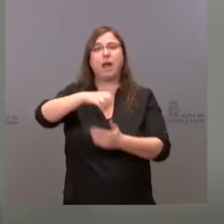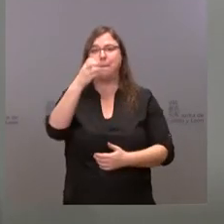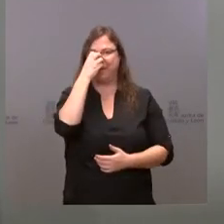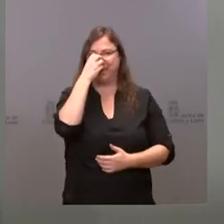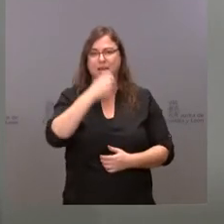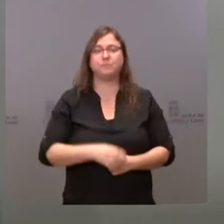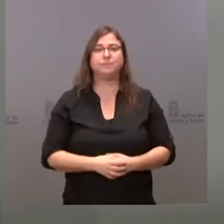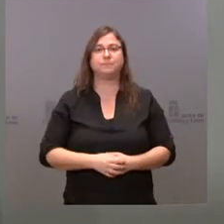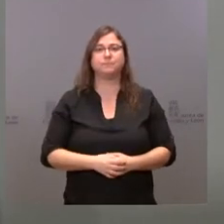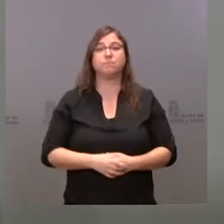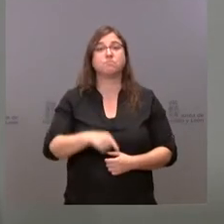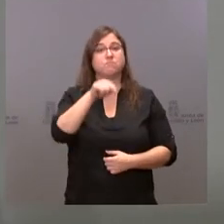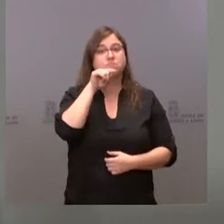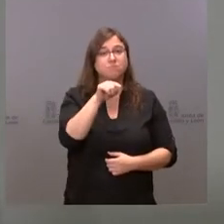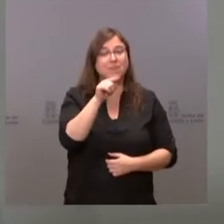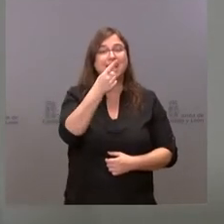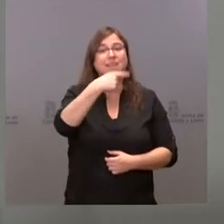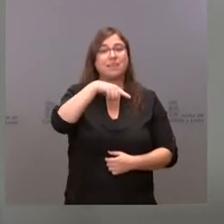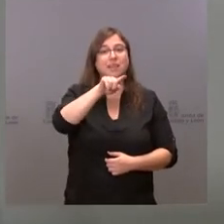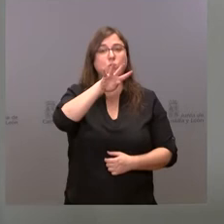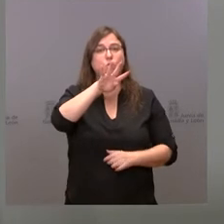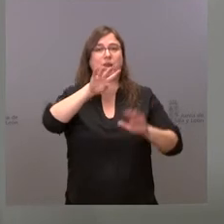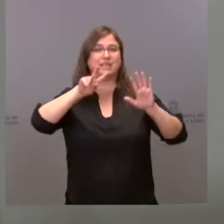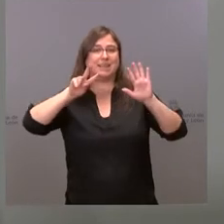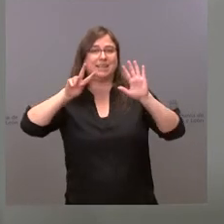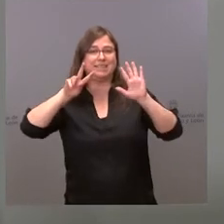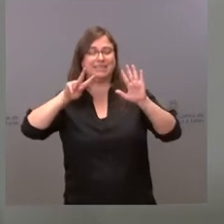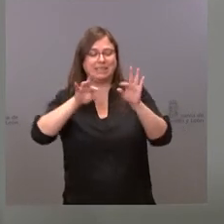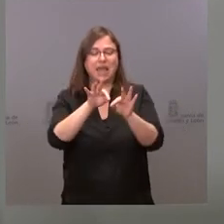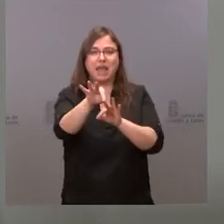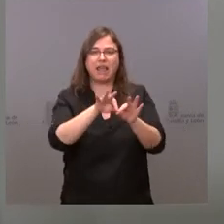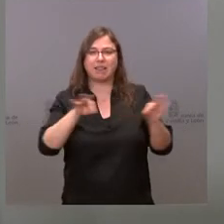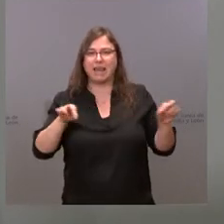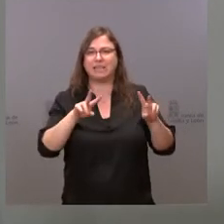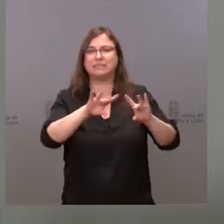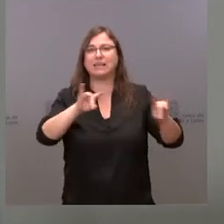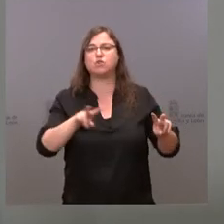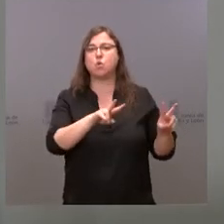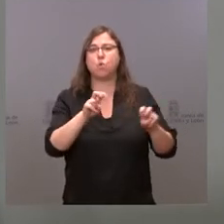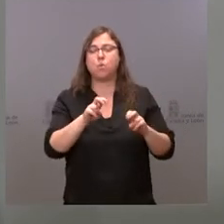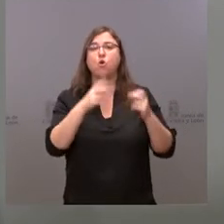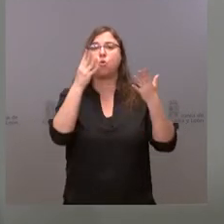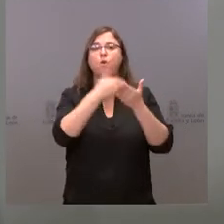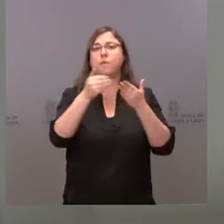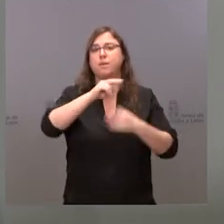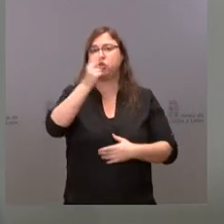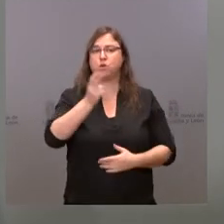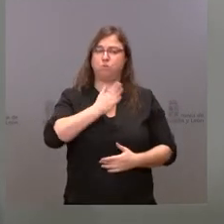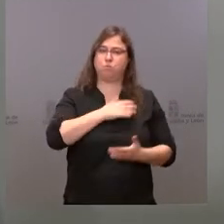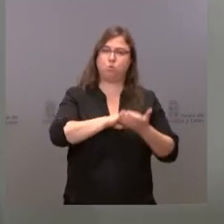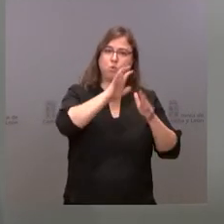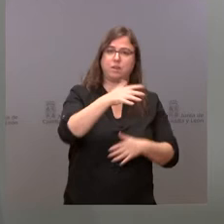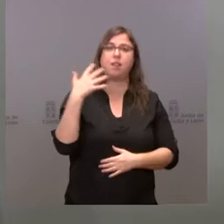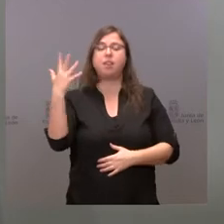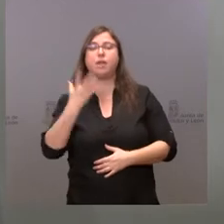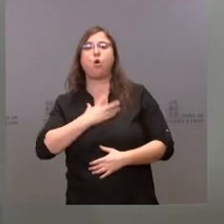de los cuales son 147 hectáreas de nuevo terreno 9 millones de euros en aportados por la junta 5 millones